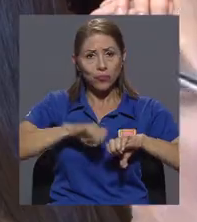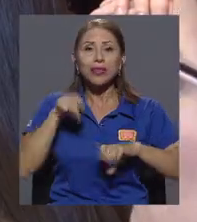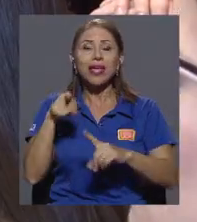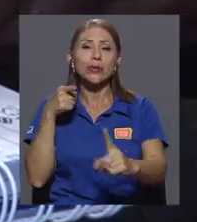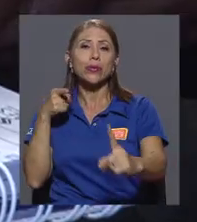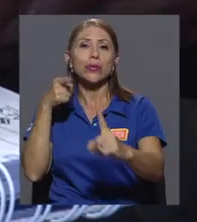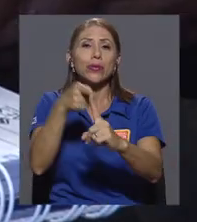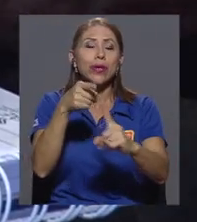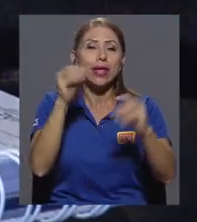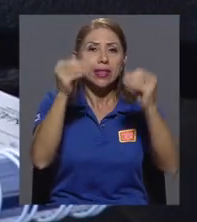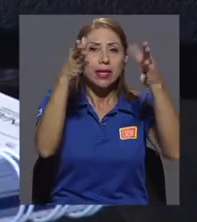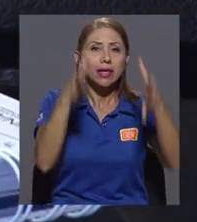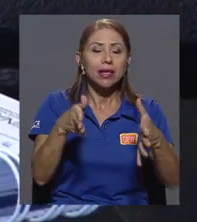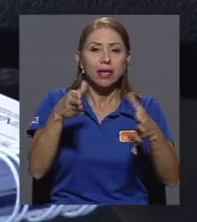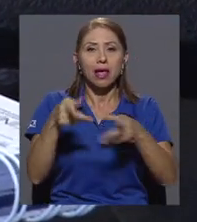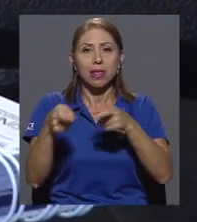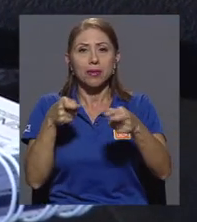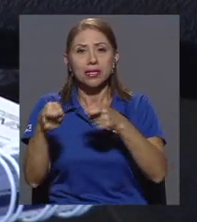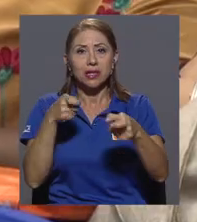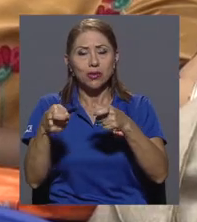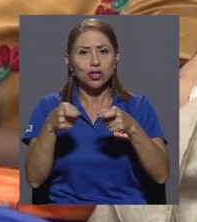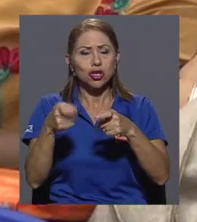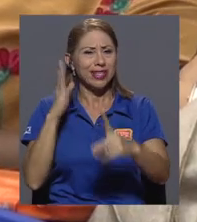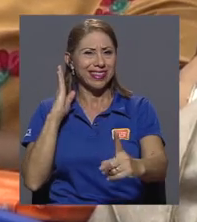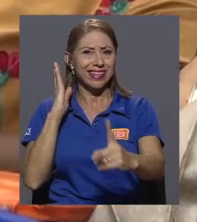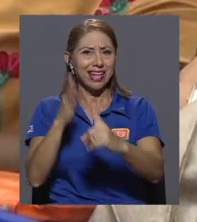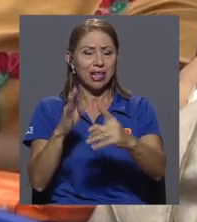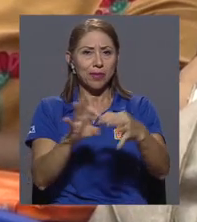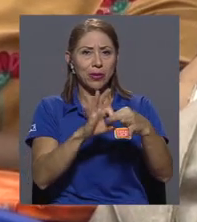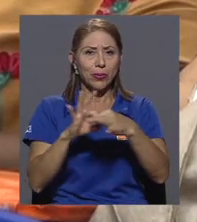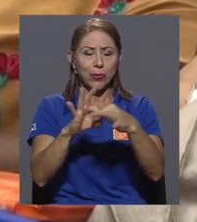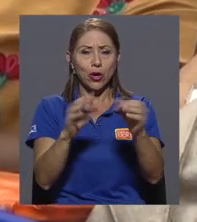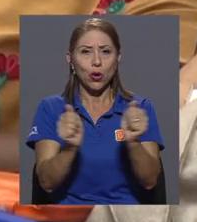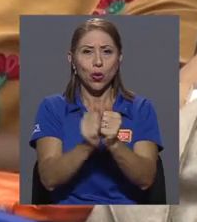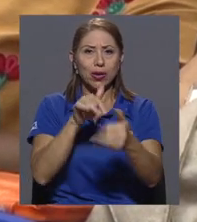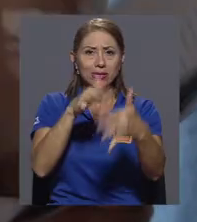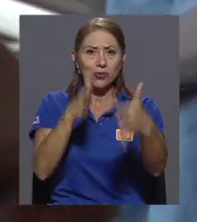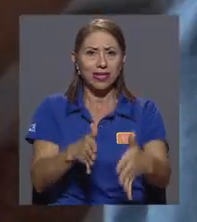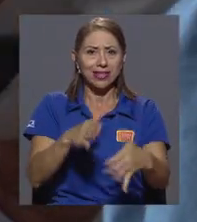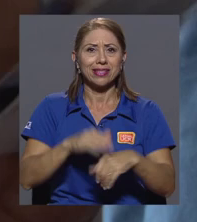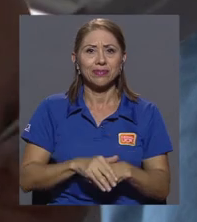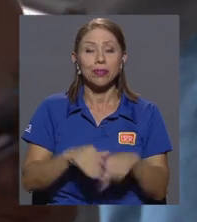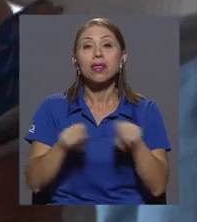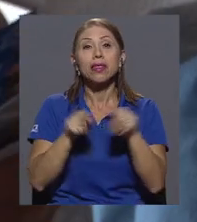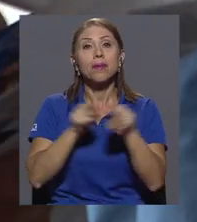personal docente y administrativo que se relaciona directamente con el estudiantado. La